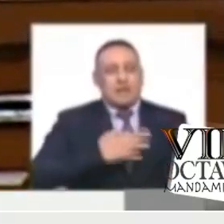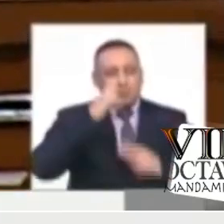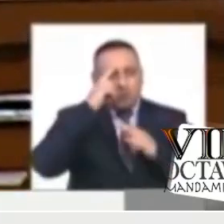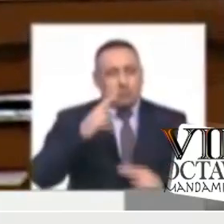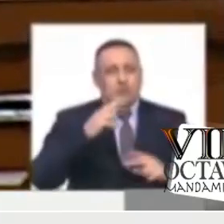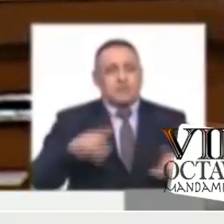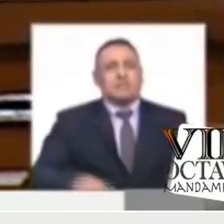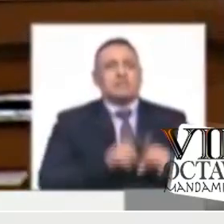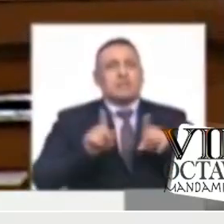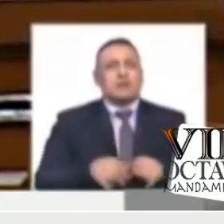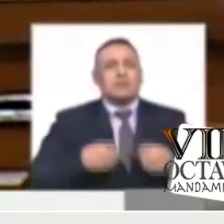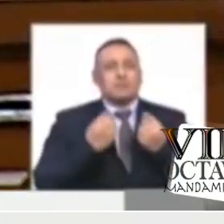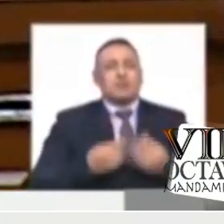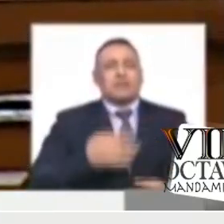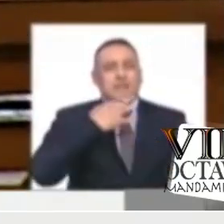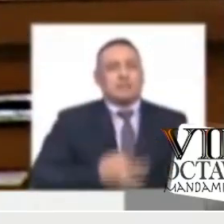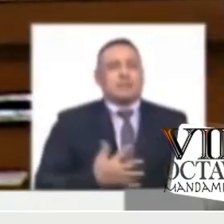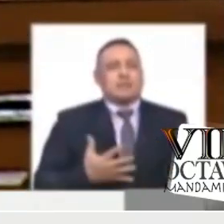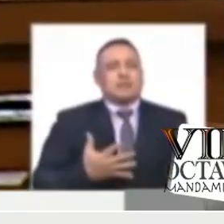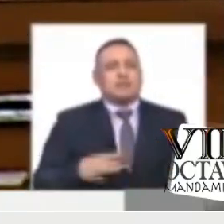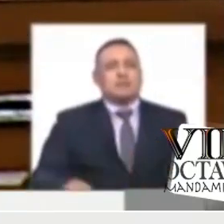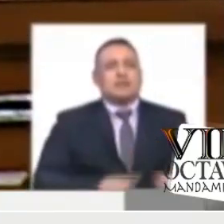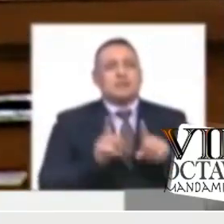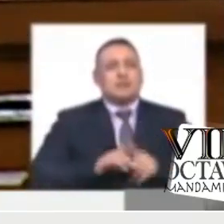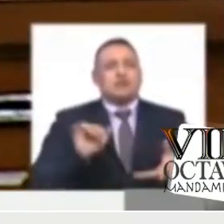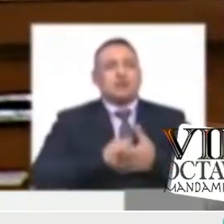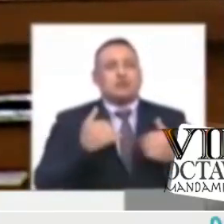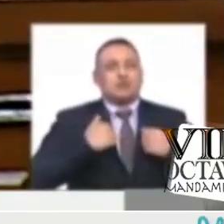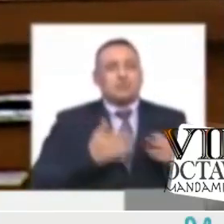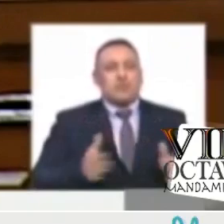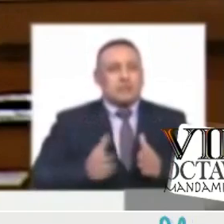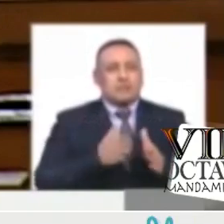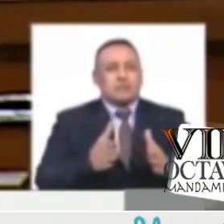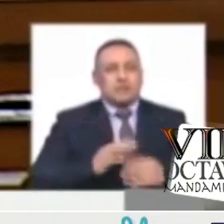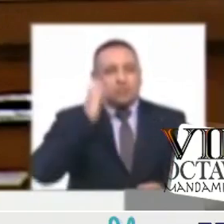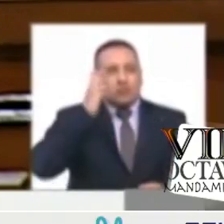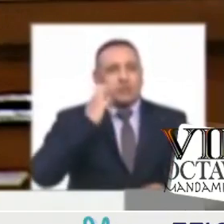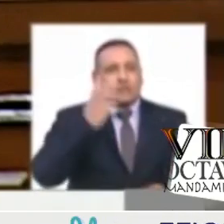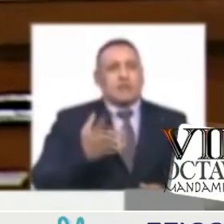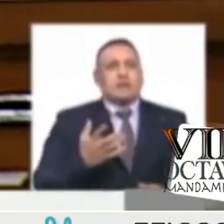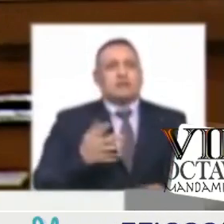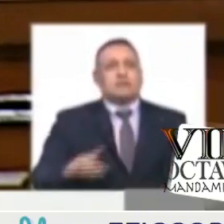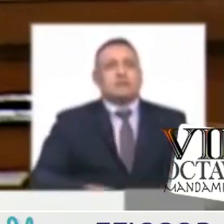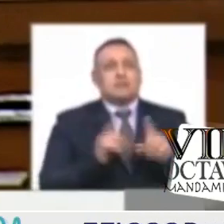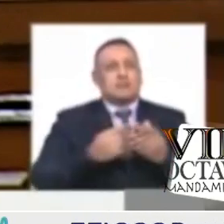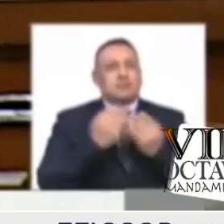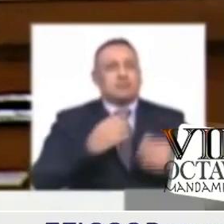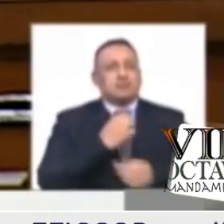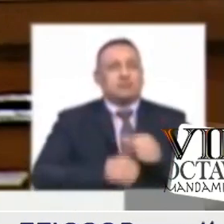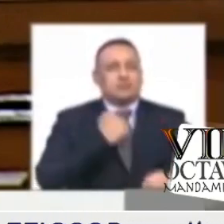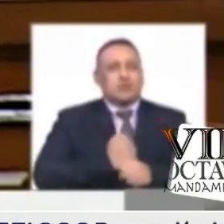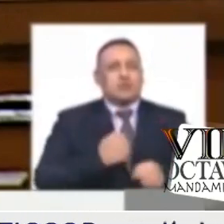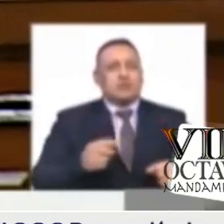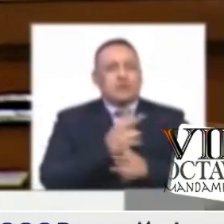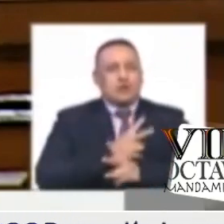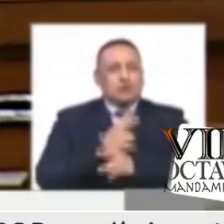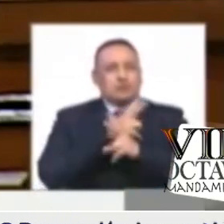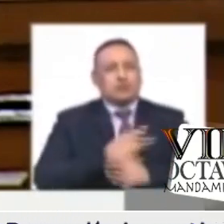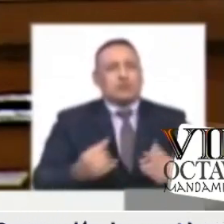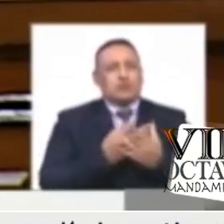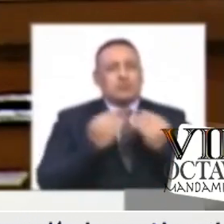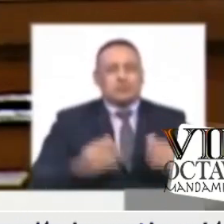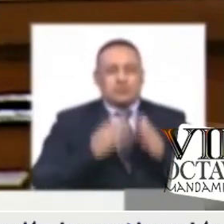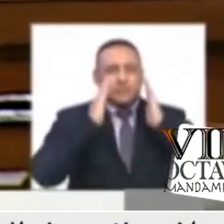honor, y porque definitivamente yo tengo una trayectoria política de muchos años, que cuidé con